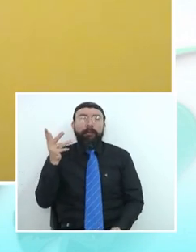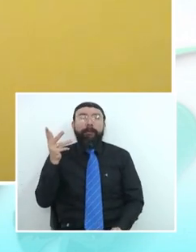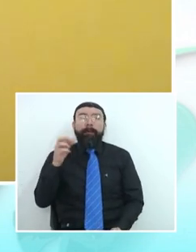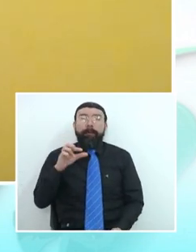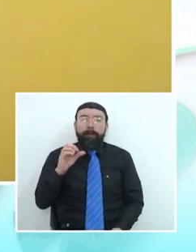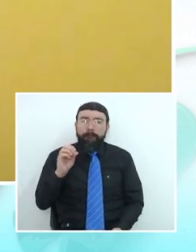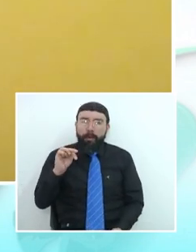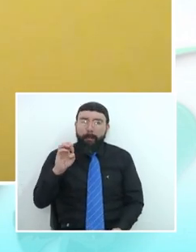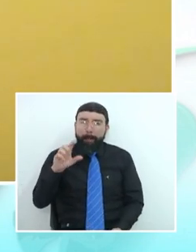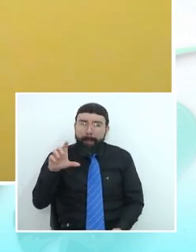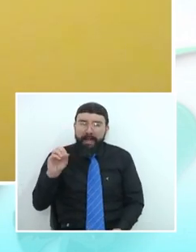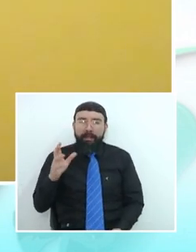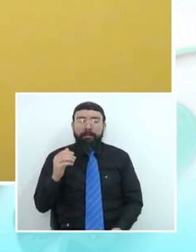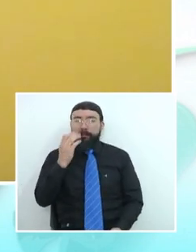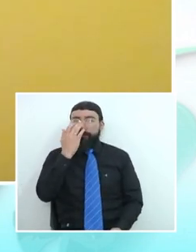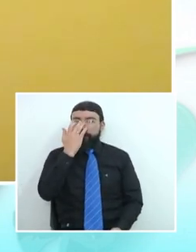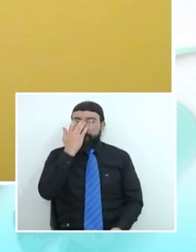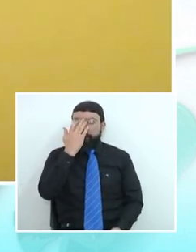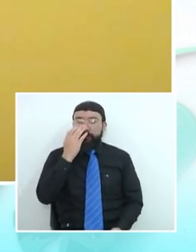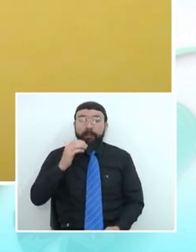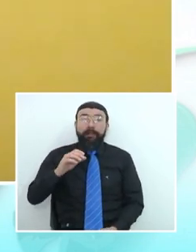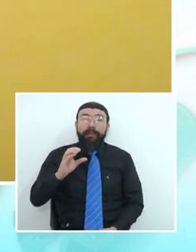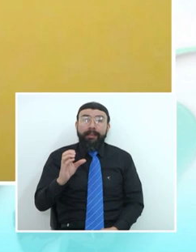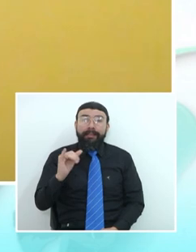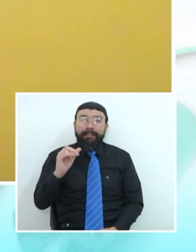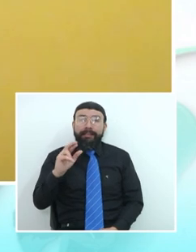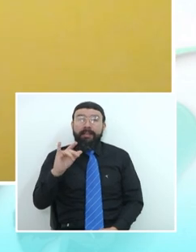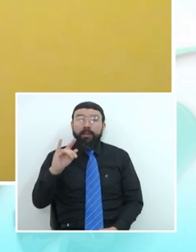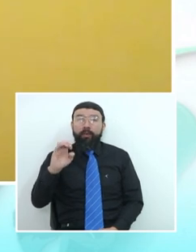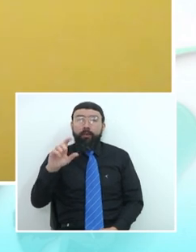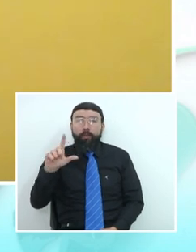pomelo, la ciruela,